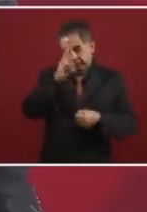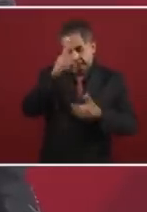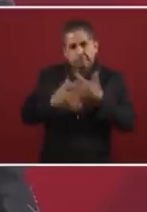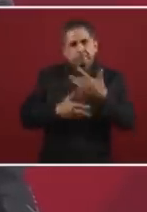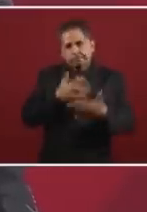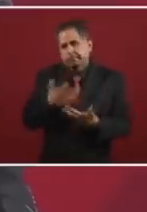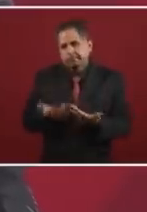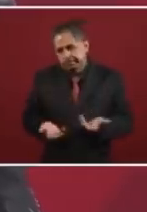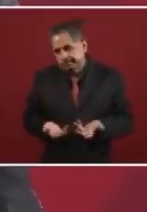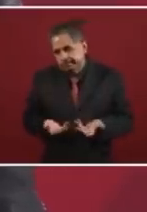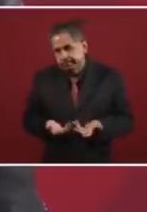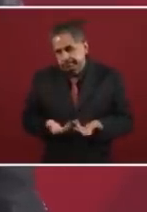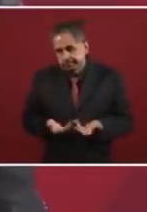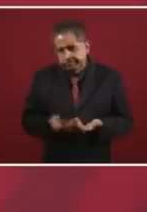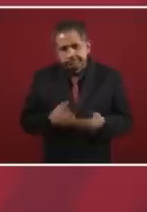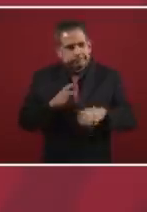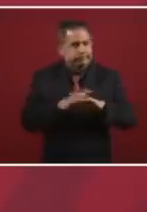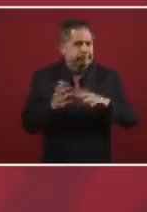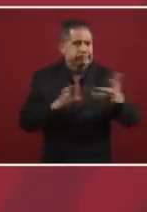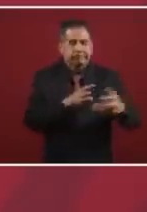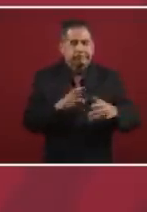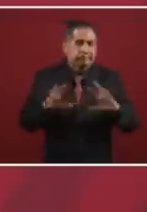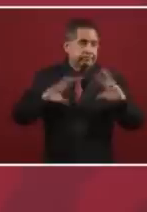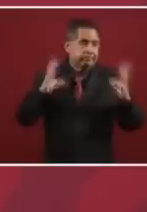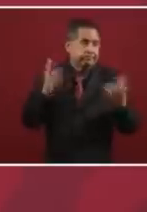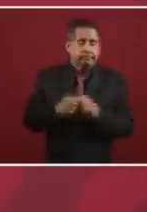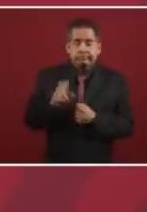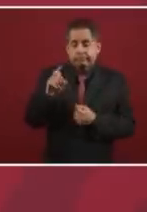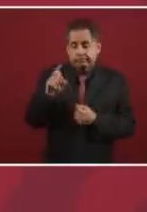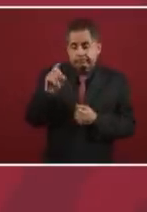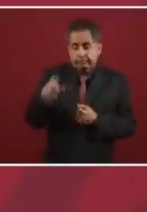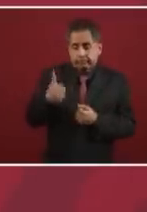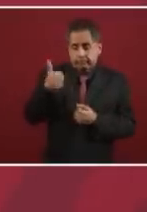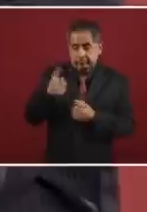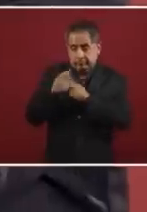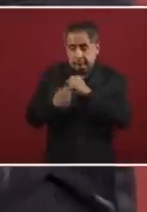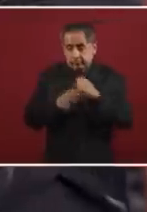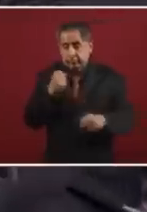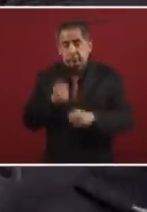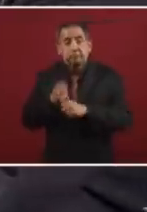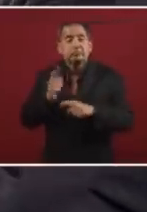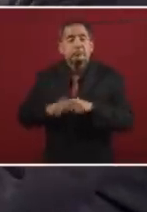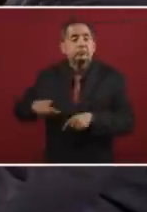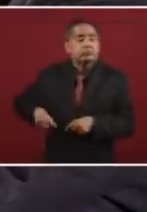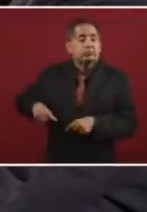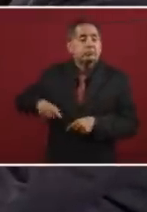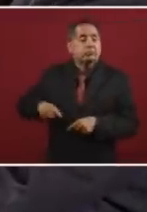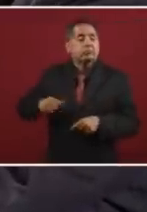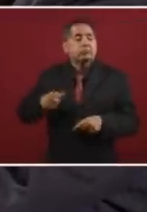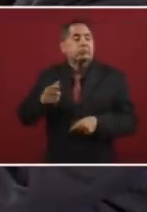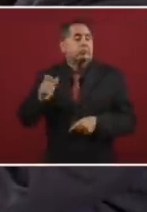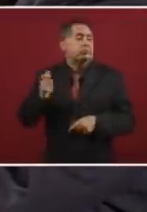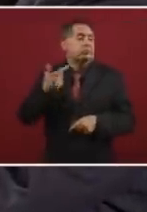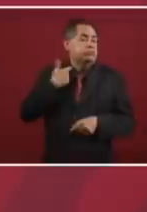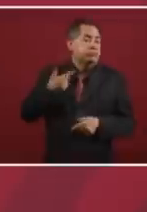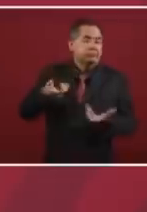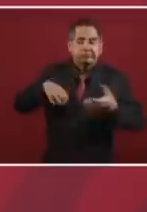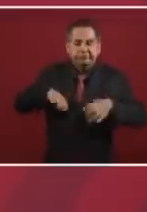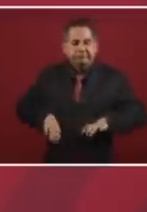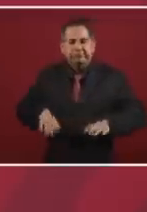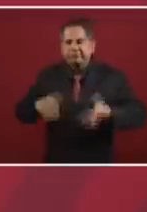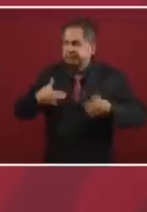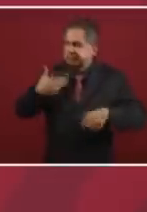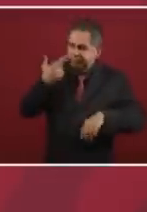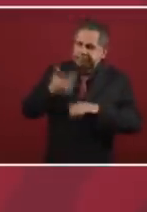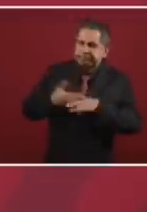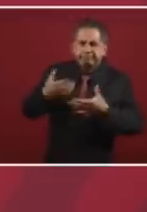por 36 años de saqueo de robo